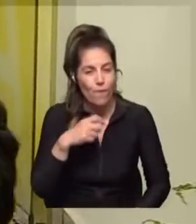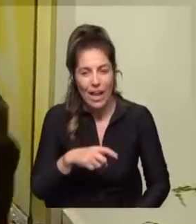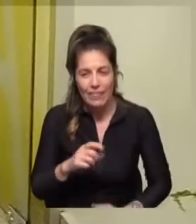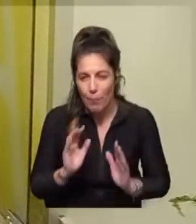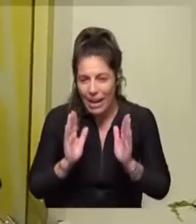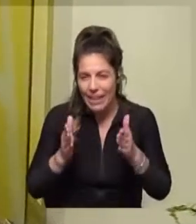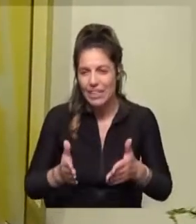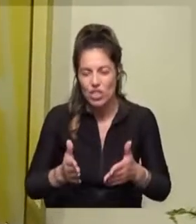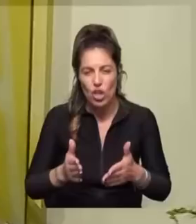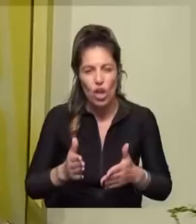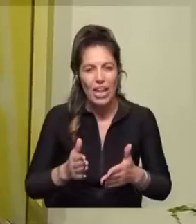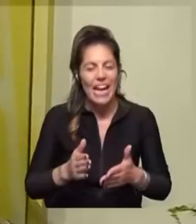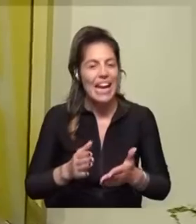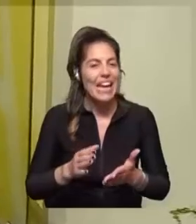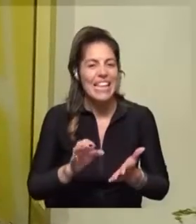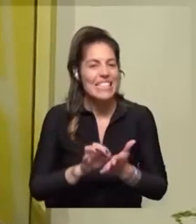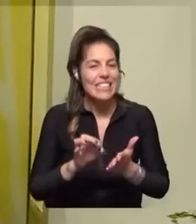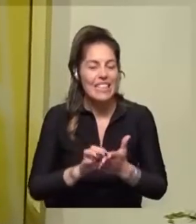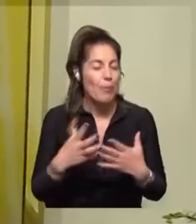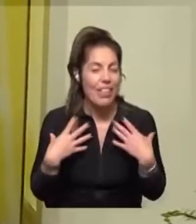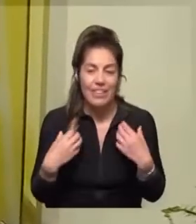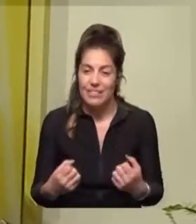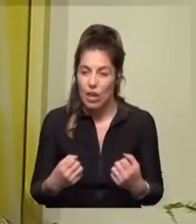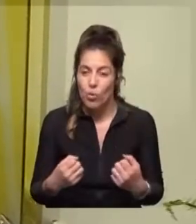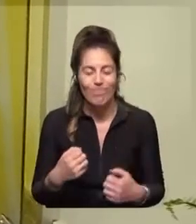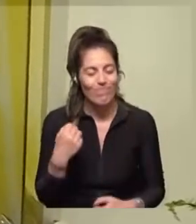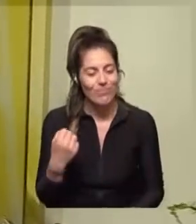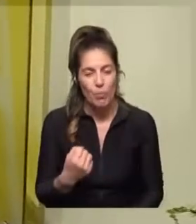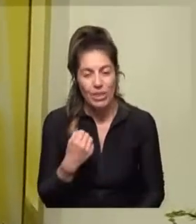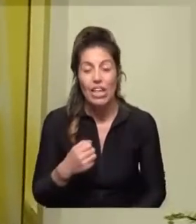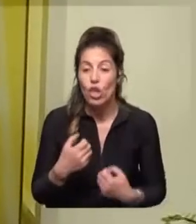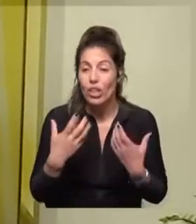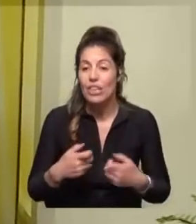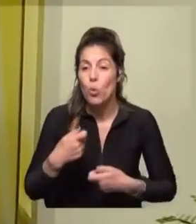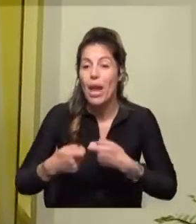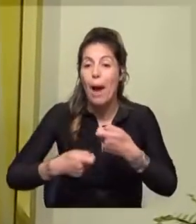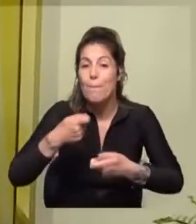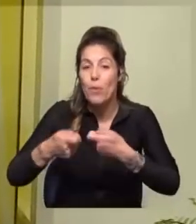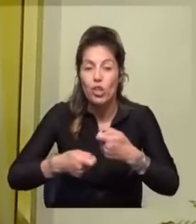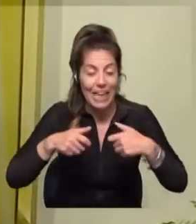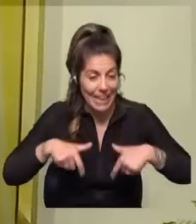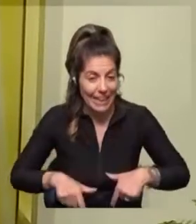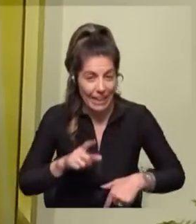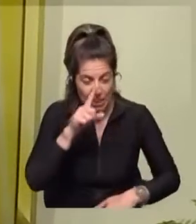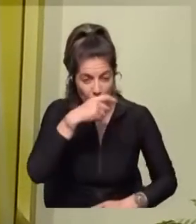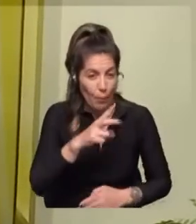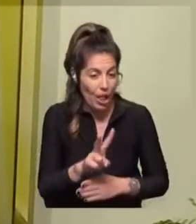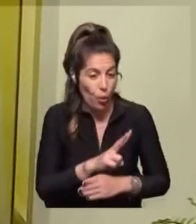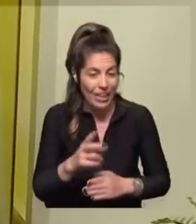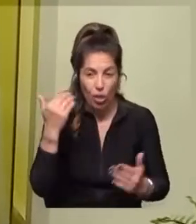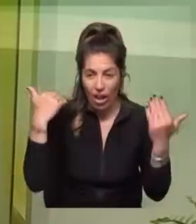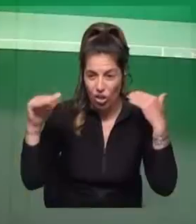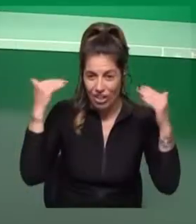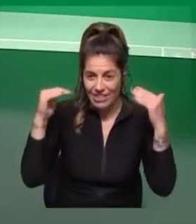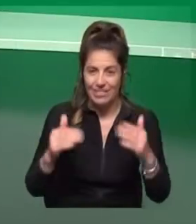la atención a nivel de todo el sistema de salud están siendo grandes y bueno Esto pretende ser un aporte de la intendencia de Montevideo para el cuidado de nuestras adolescencias